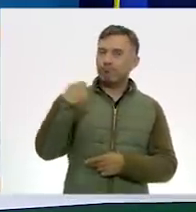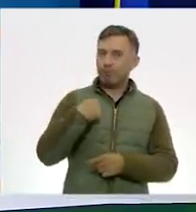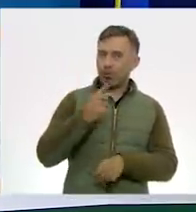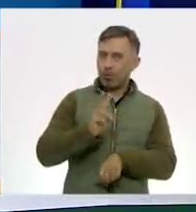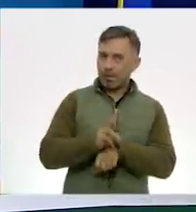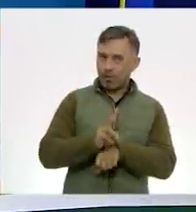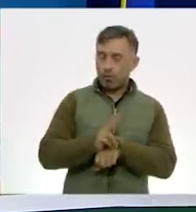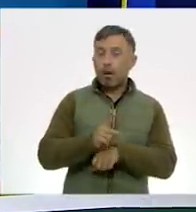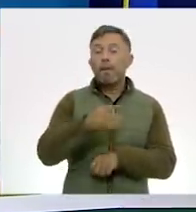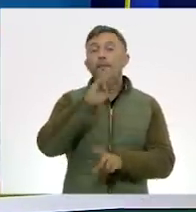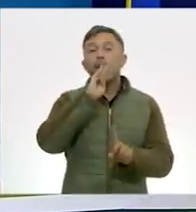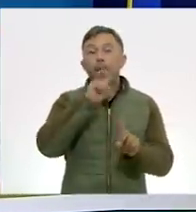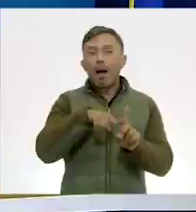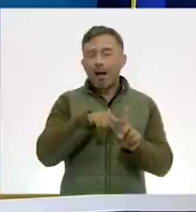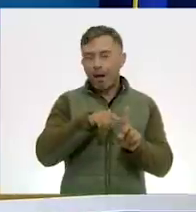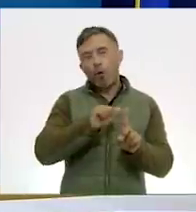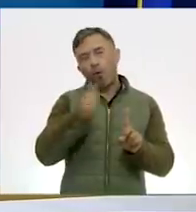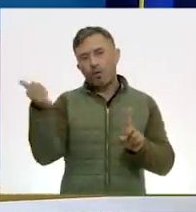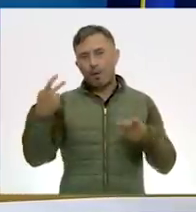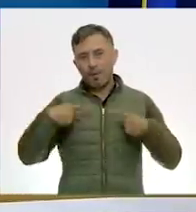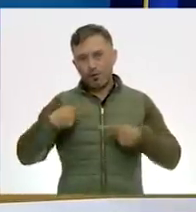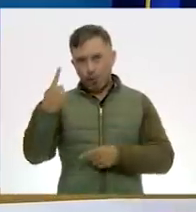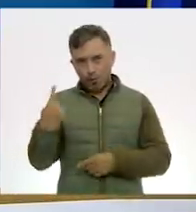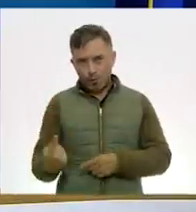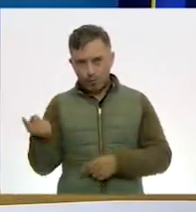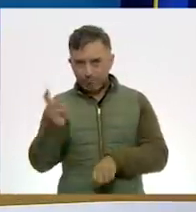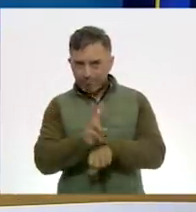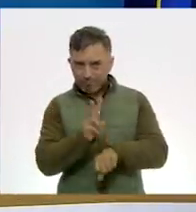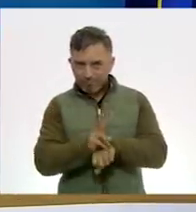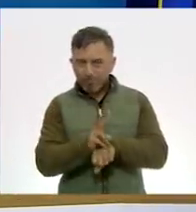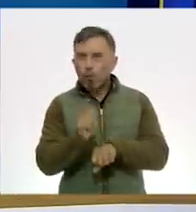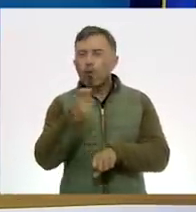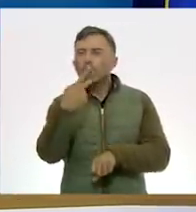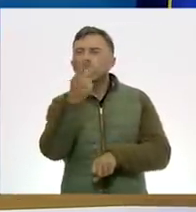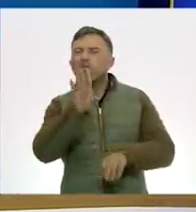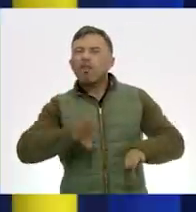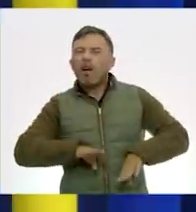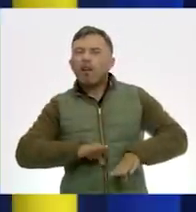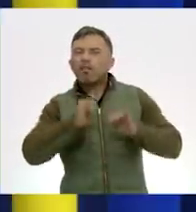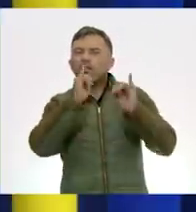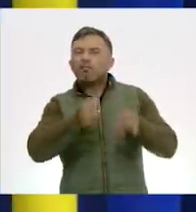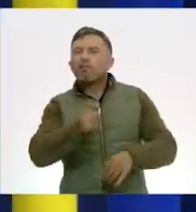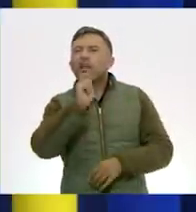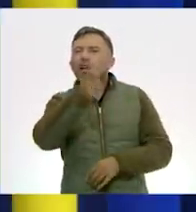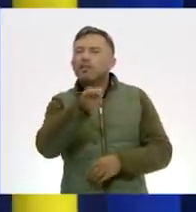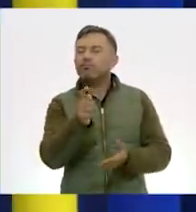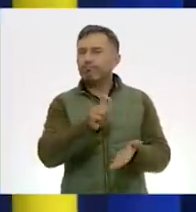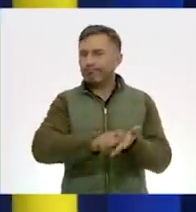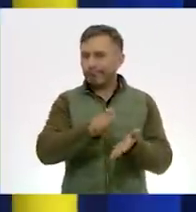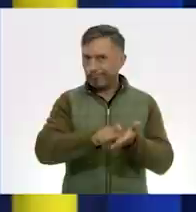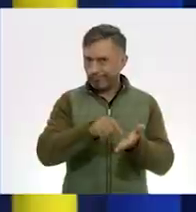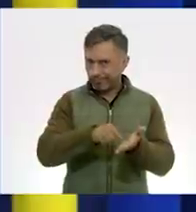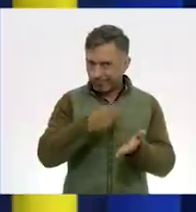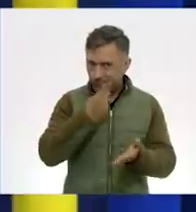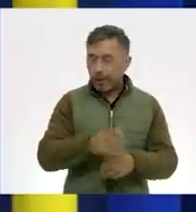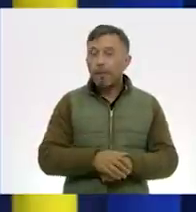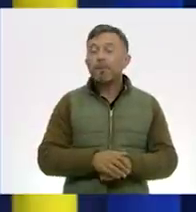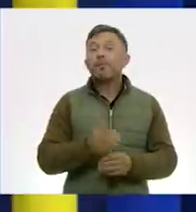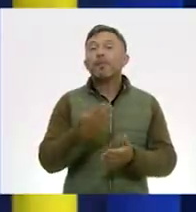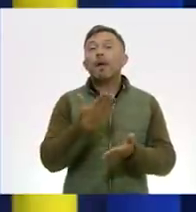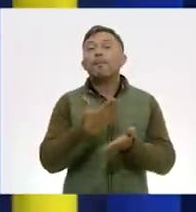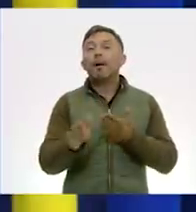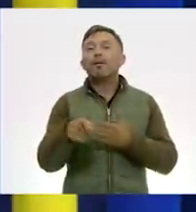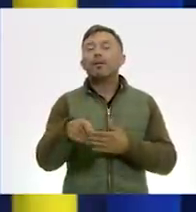que estuvo con él durante su infancia, cómo era esa persona. También añadió qué es lo que le gustaba